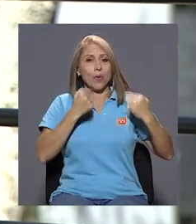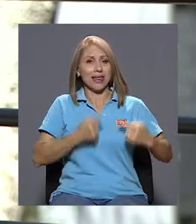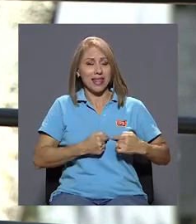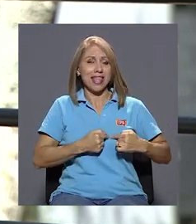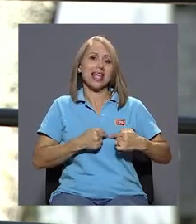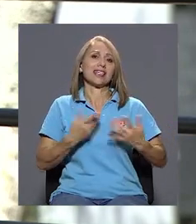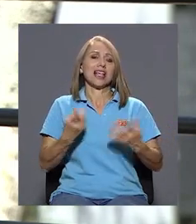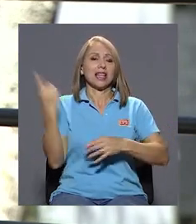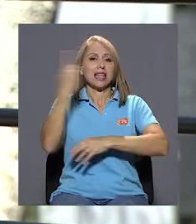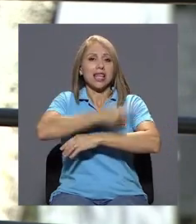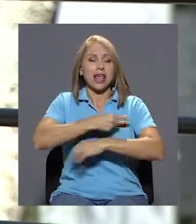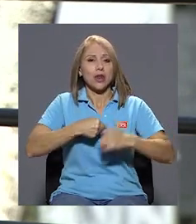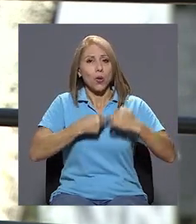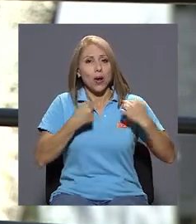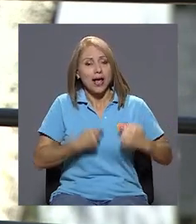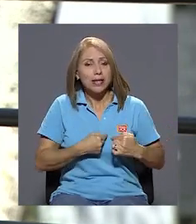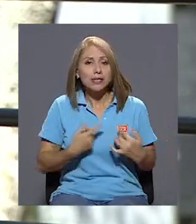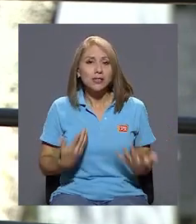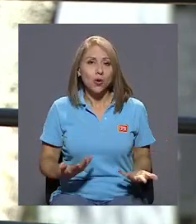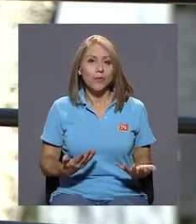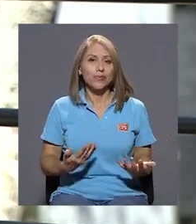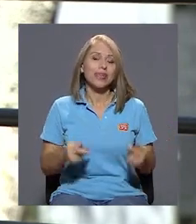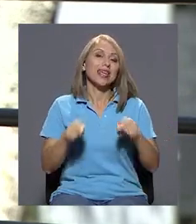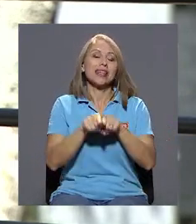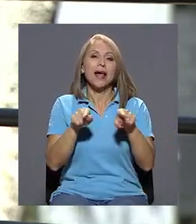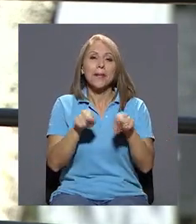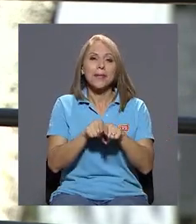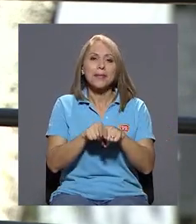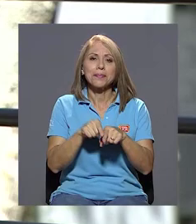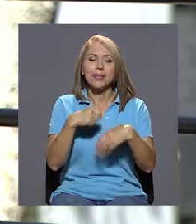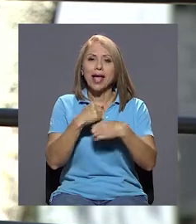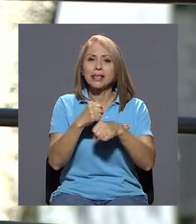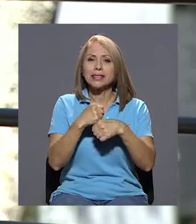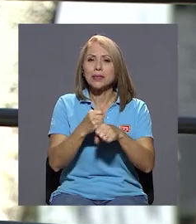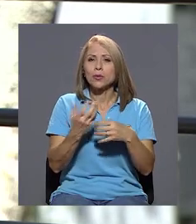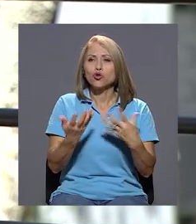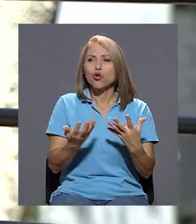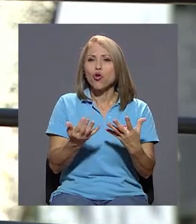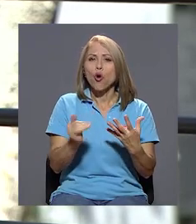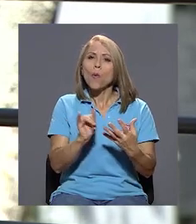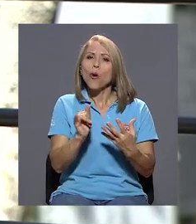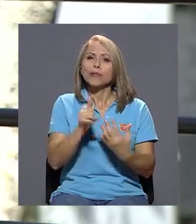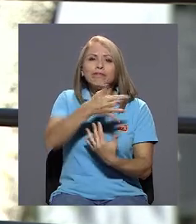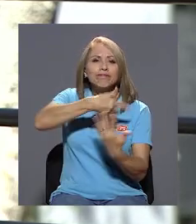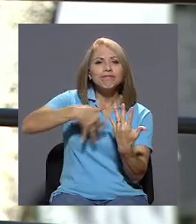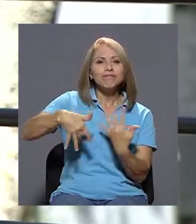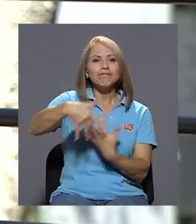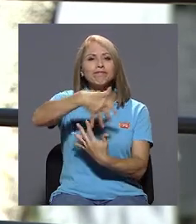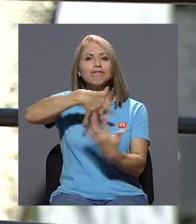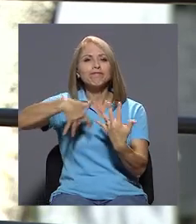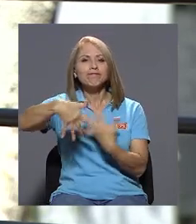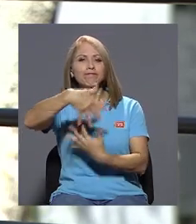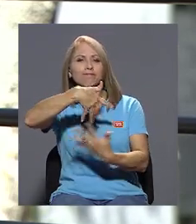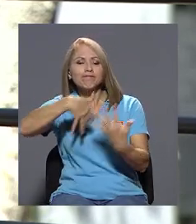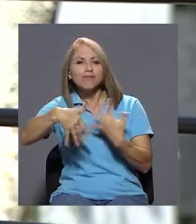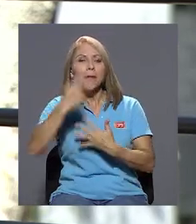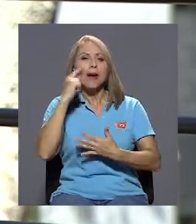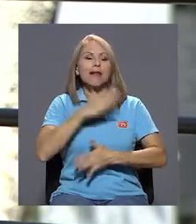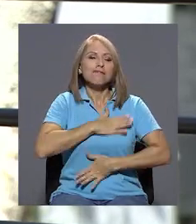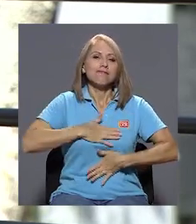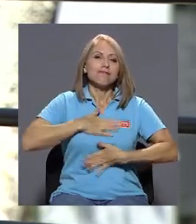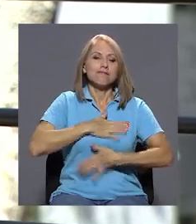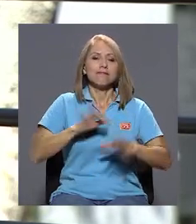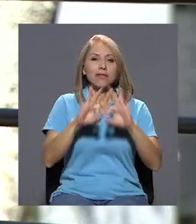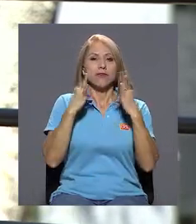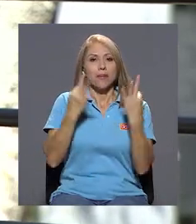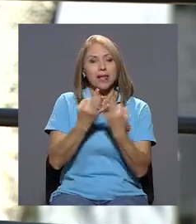Corazón, y también hacemos como tipo convivios. Todo eso para el disfrute de las